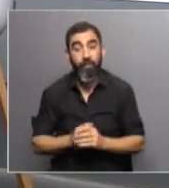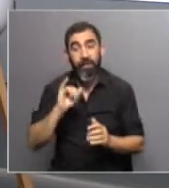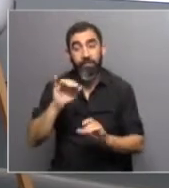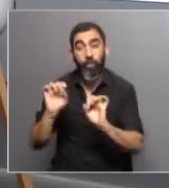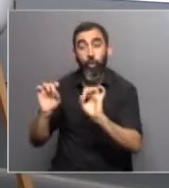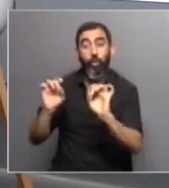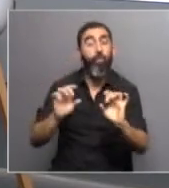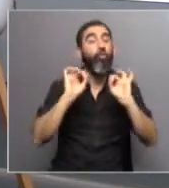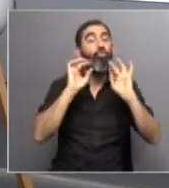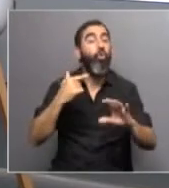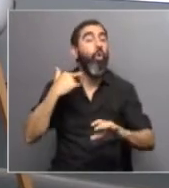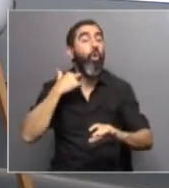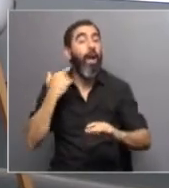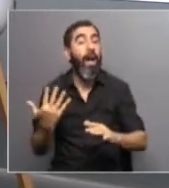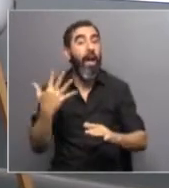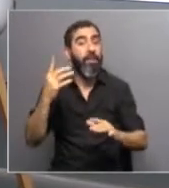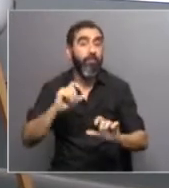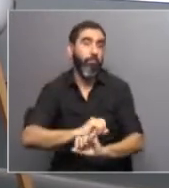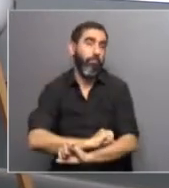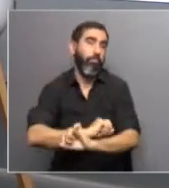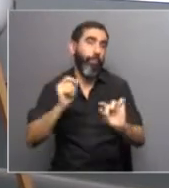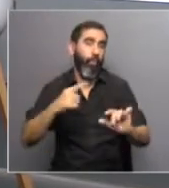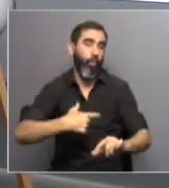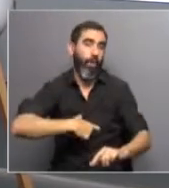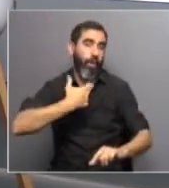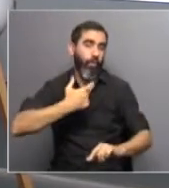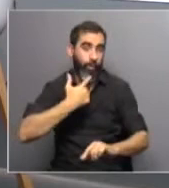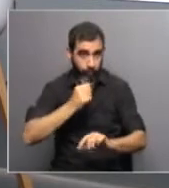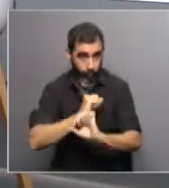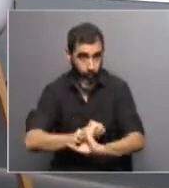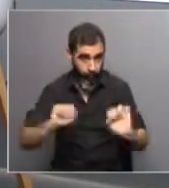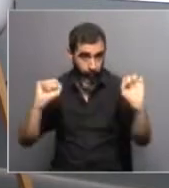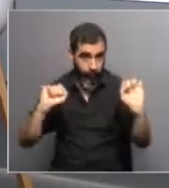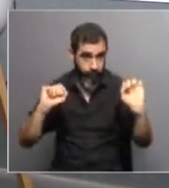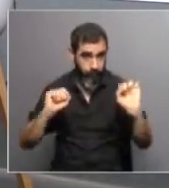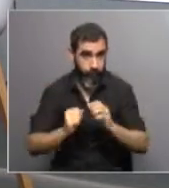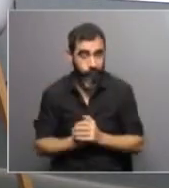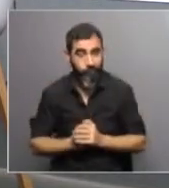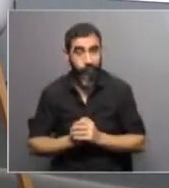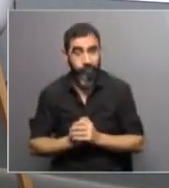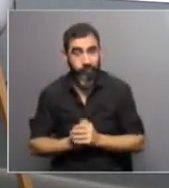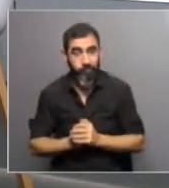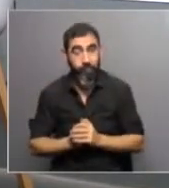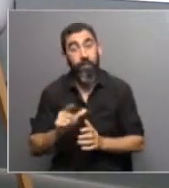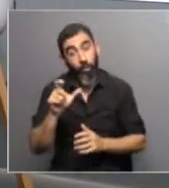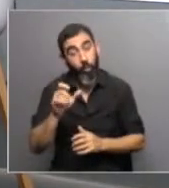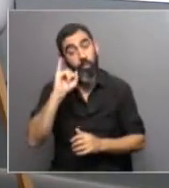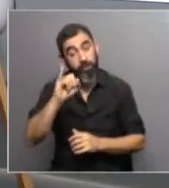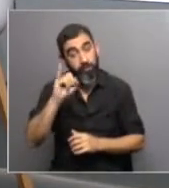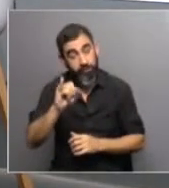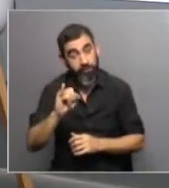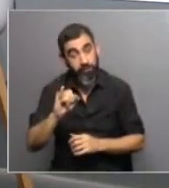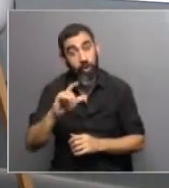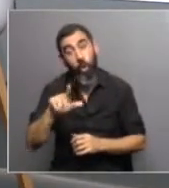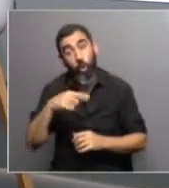contaminación fuera solo de gases de efecto invernadero, probablemente estaríamos observando algunas décimas de grado más de calentamiento, ¿no? Sin duda. De alguna forma los